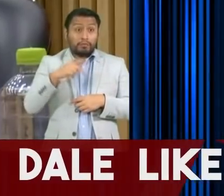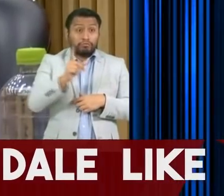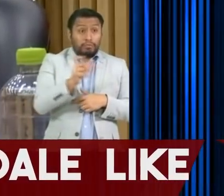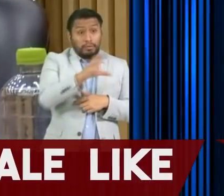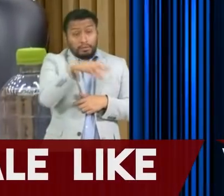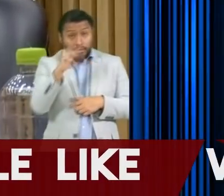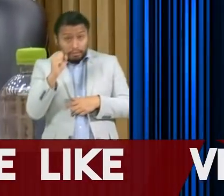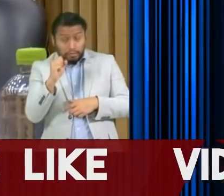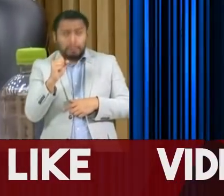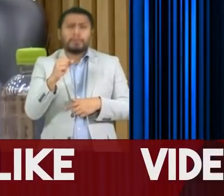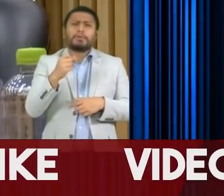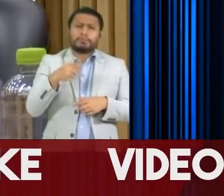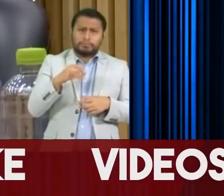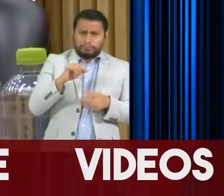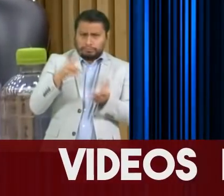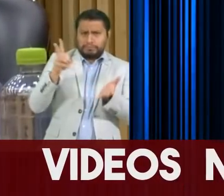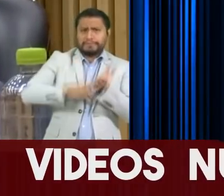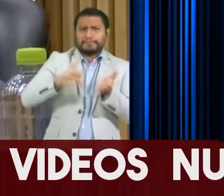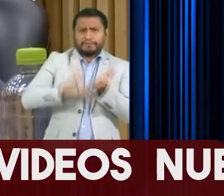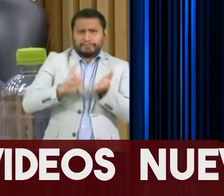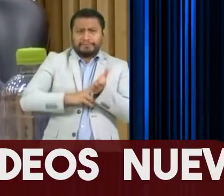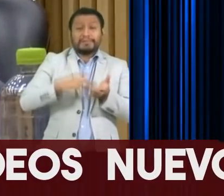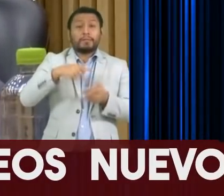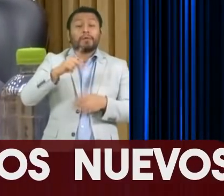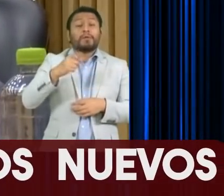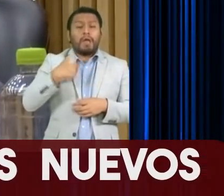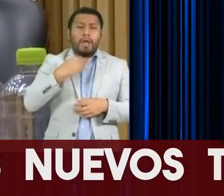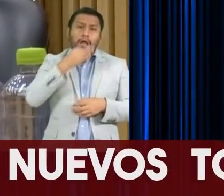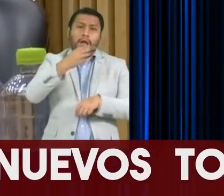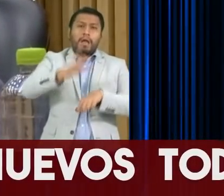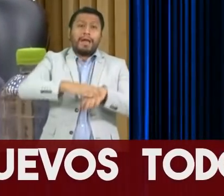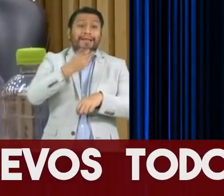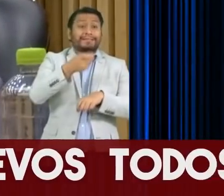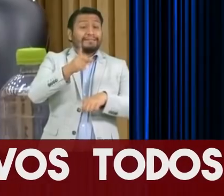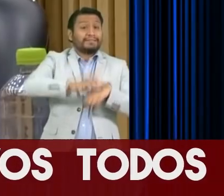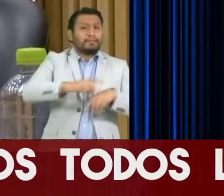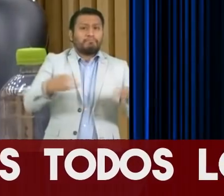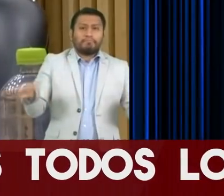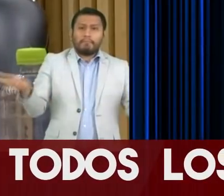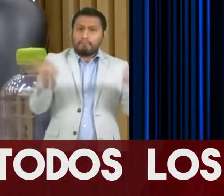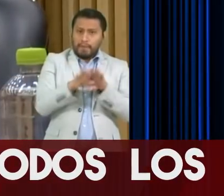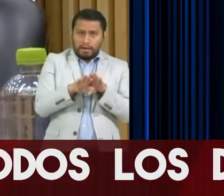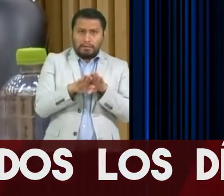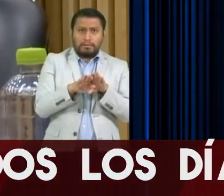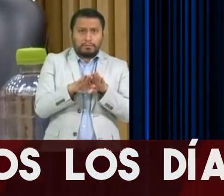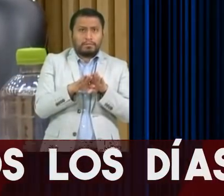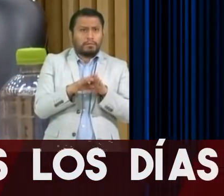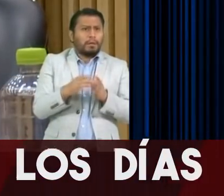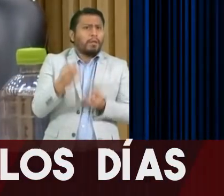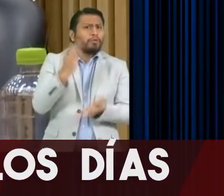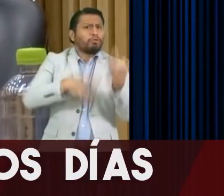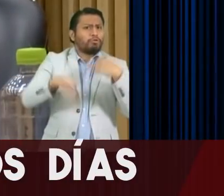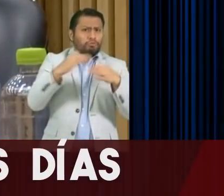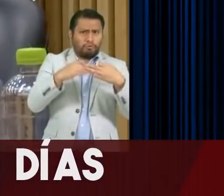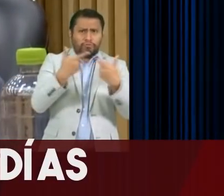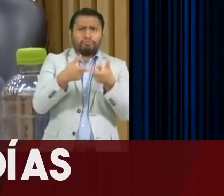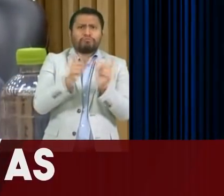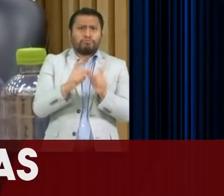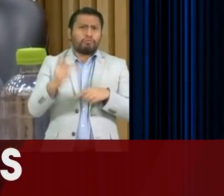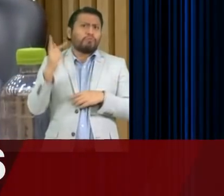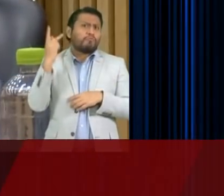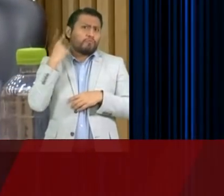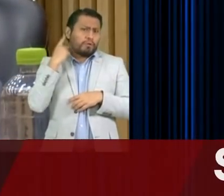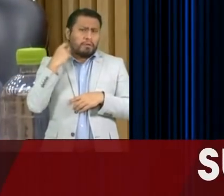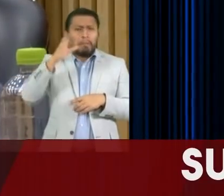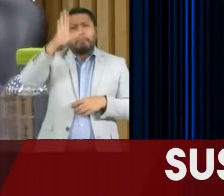trámites tiene validez, pero dijimos que ese iba a ser el corte. Lo avalaron todos los partidos políticos